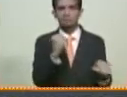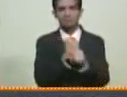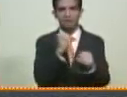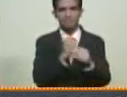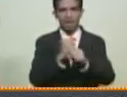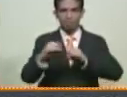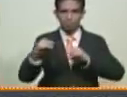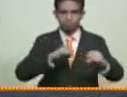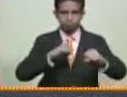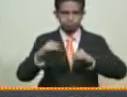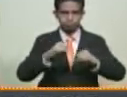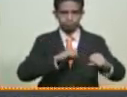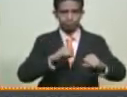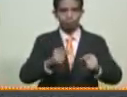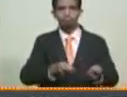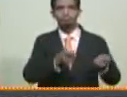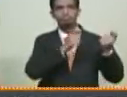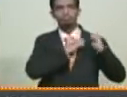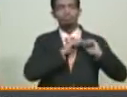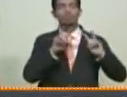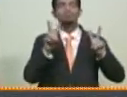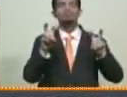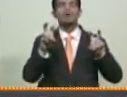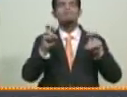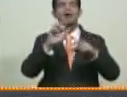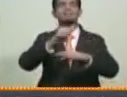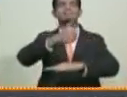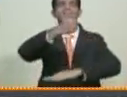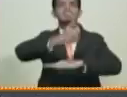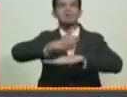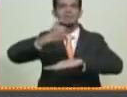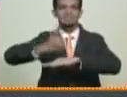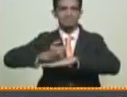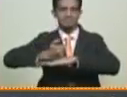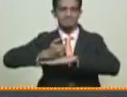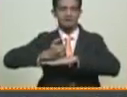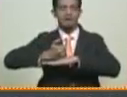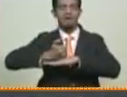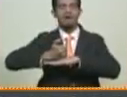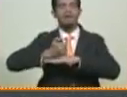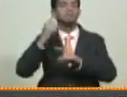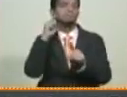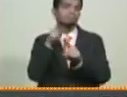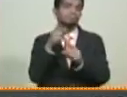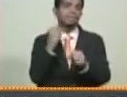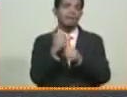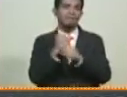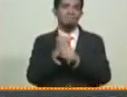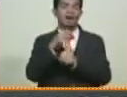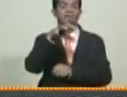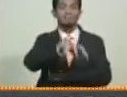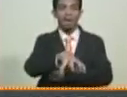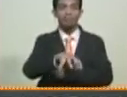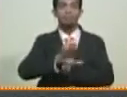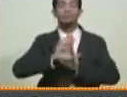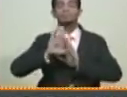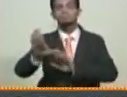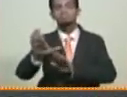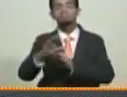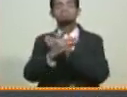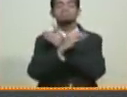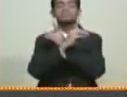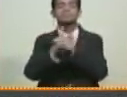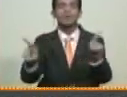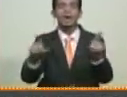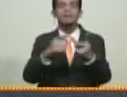como nuevas directivas de los consejos legislativos para trabajar en cada uno de los estados a favor de la democracia, a favor